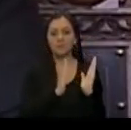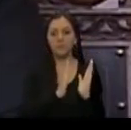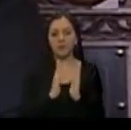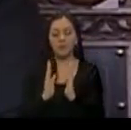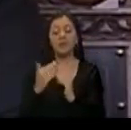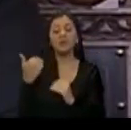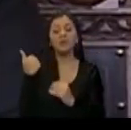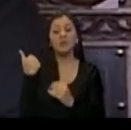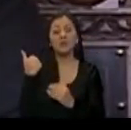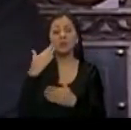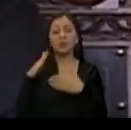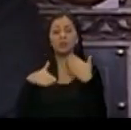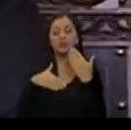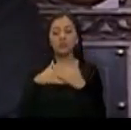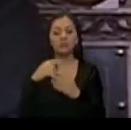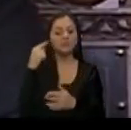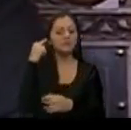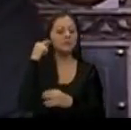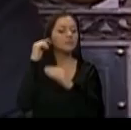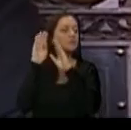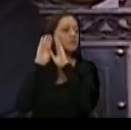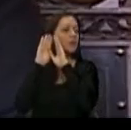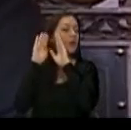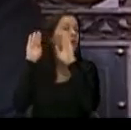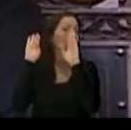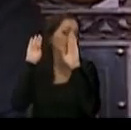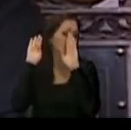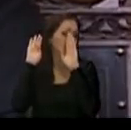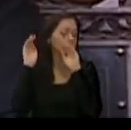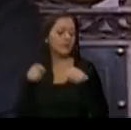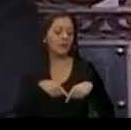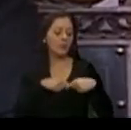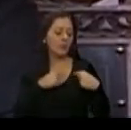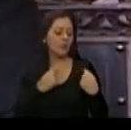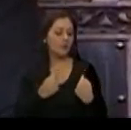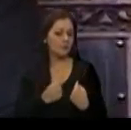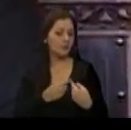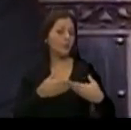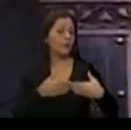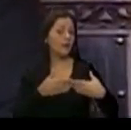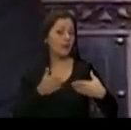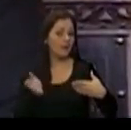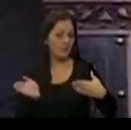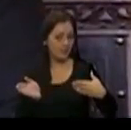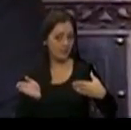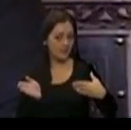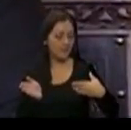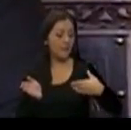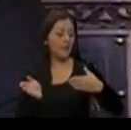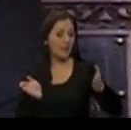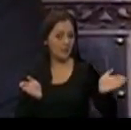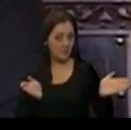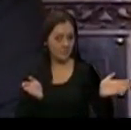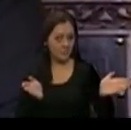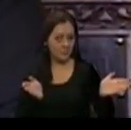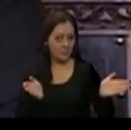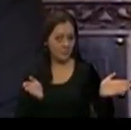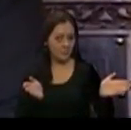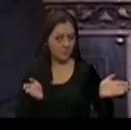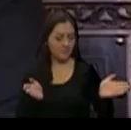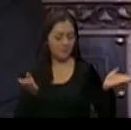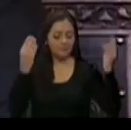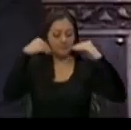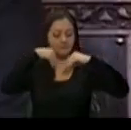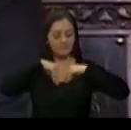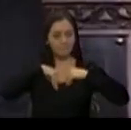Tener los oídos bien abiertos y el corazón también para escuchar al Santo Padre